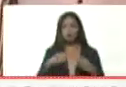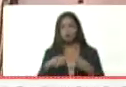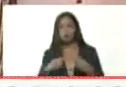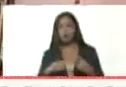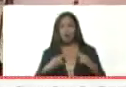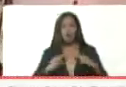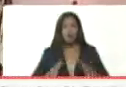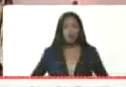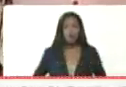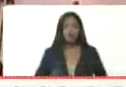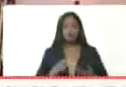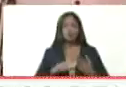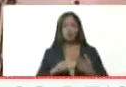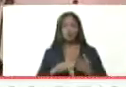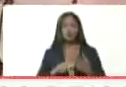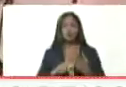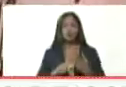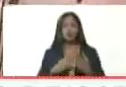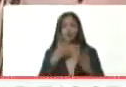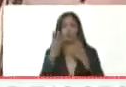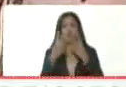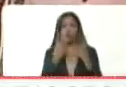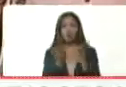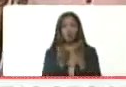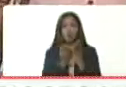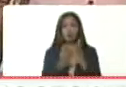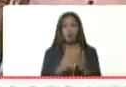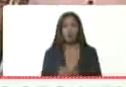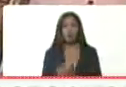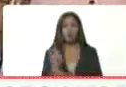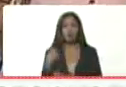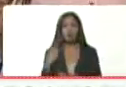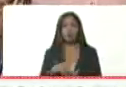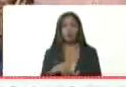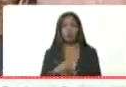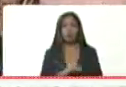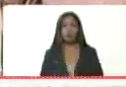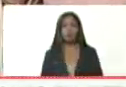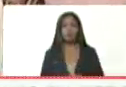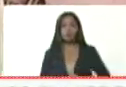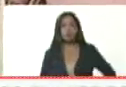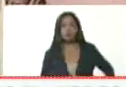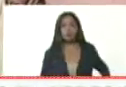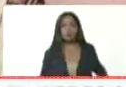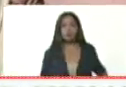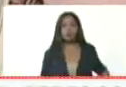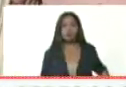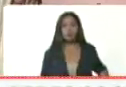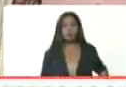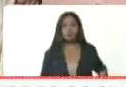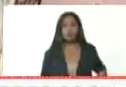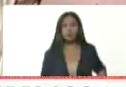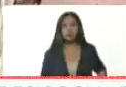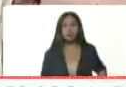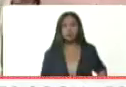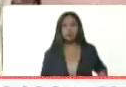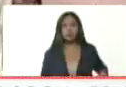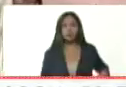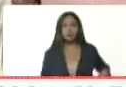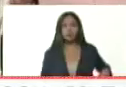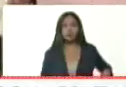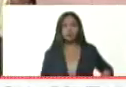uniformes las ferias escolares aquí está el ministro william contreras las ferias escolares cilia